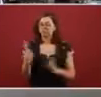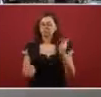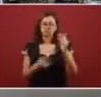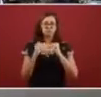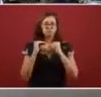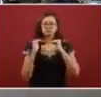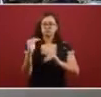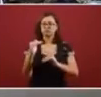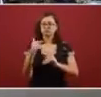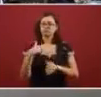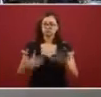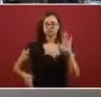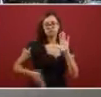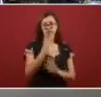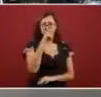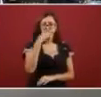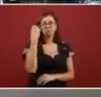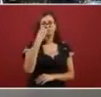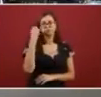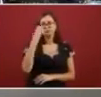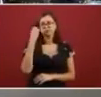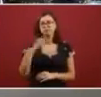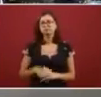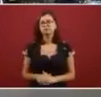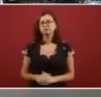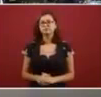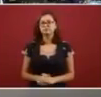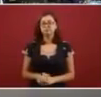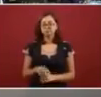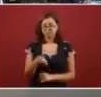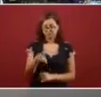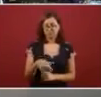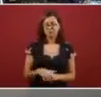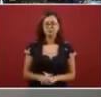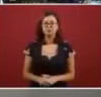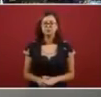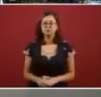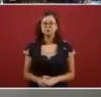que tenemos que ir a la escuela? Empezamos aquí.